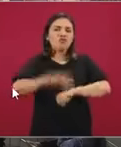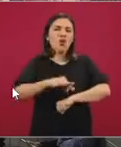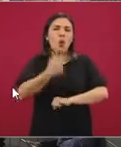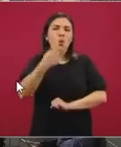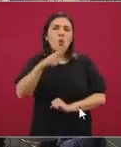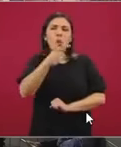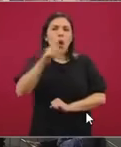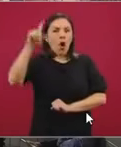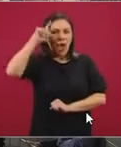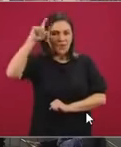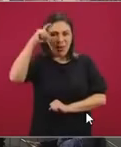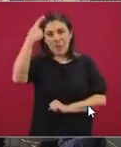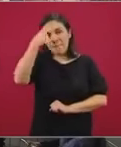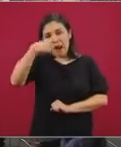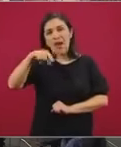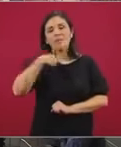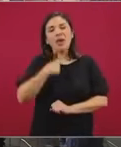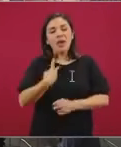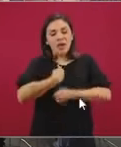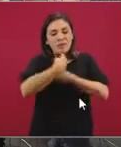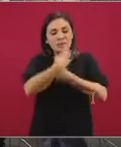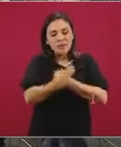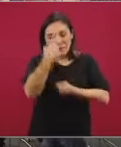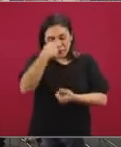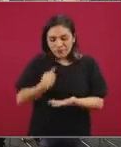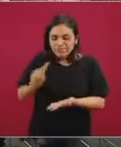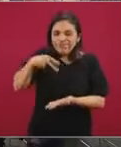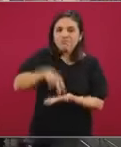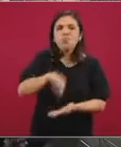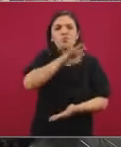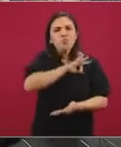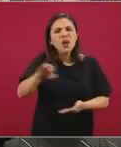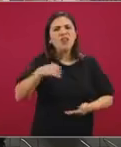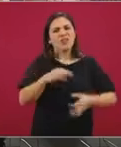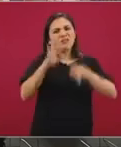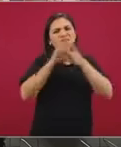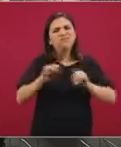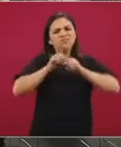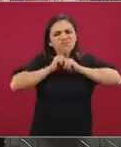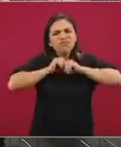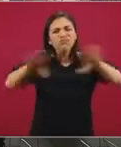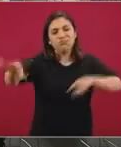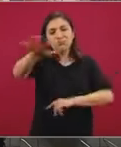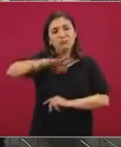Hugo López-Gatell por abrir este espacio para que pudiéramos difundir ante